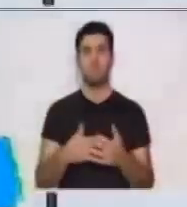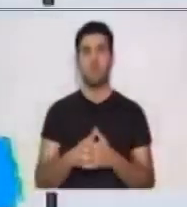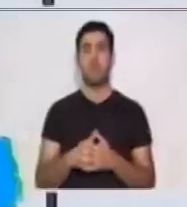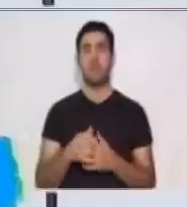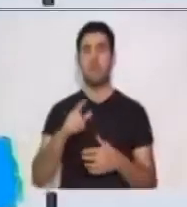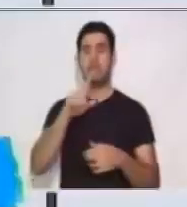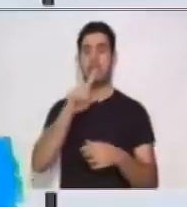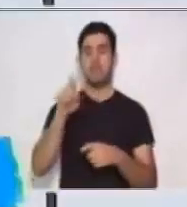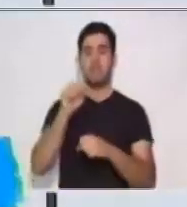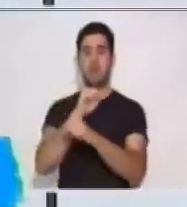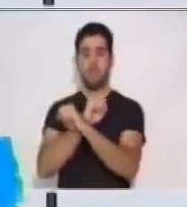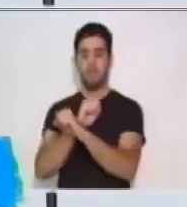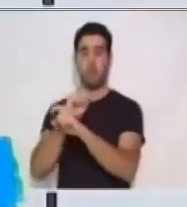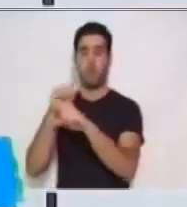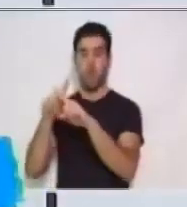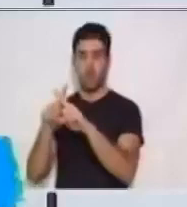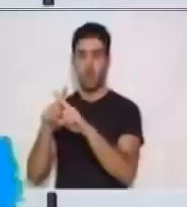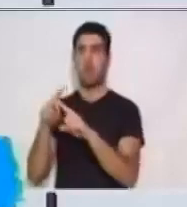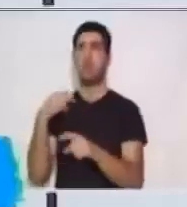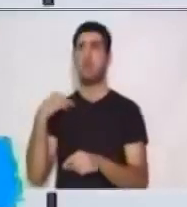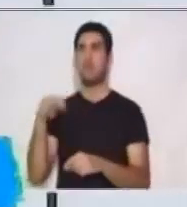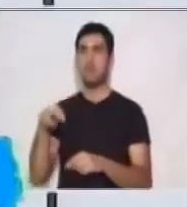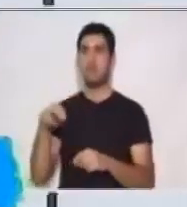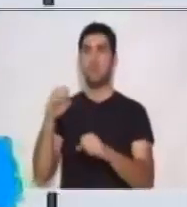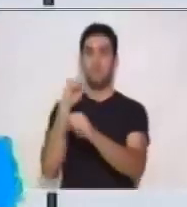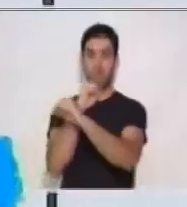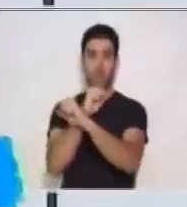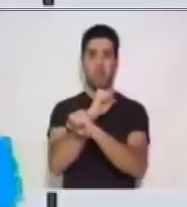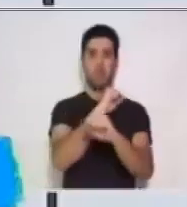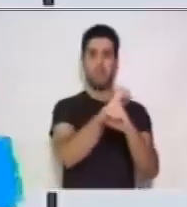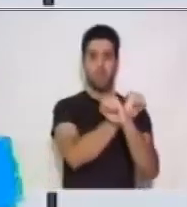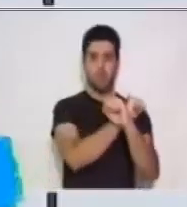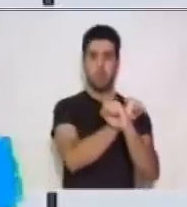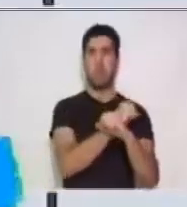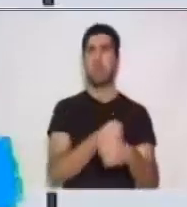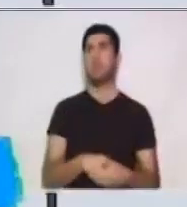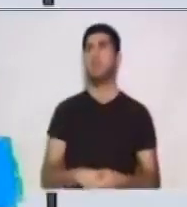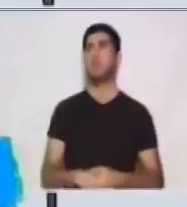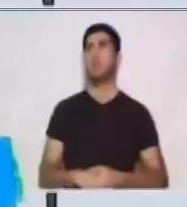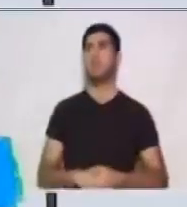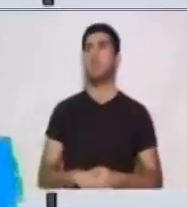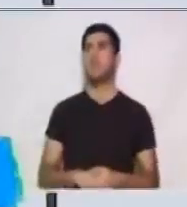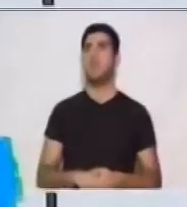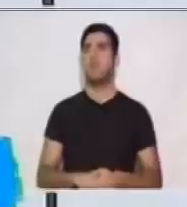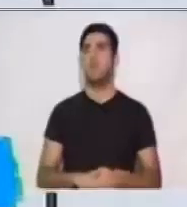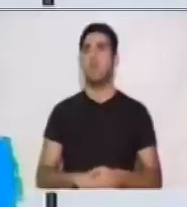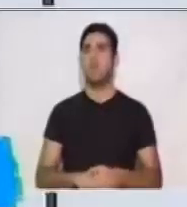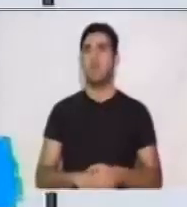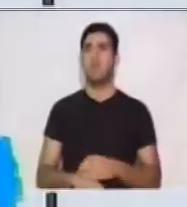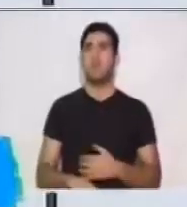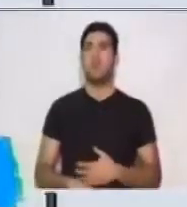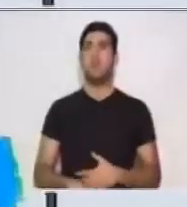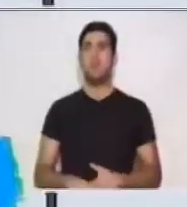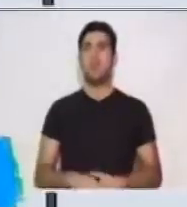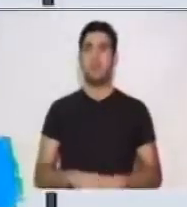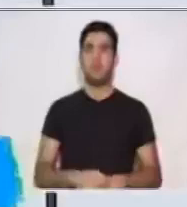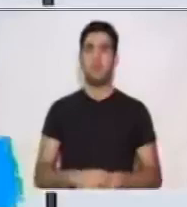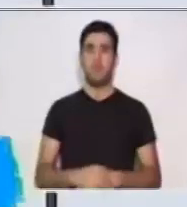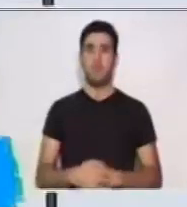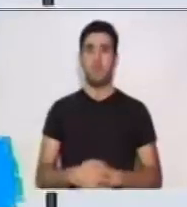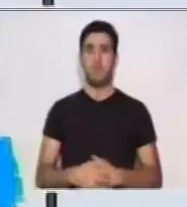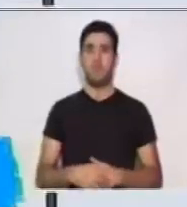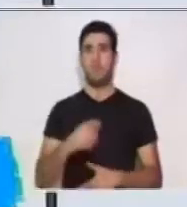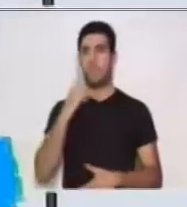X. Debo de multiplicar por el recíproco de 100. ¿Quién es el recíproco de 100? Es